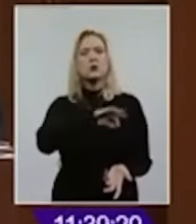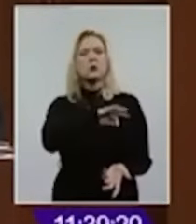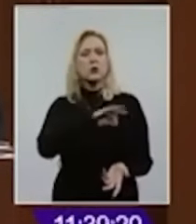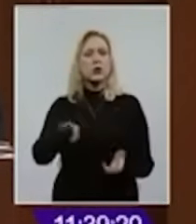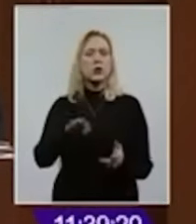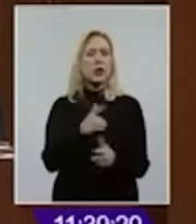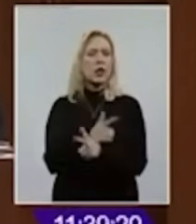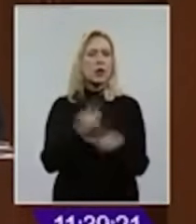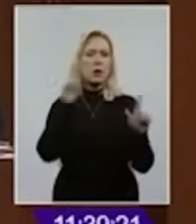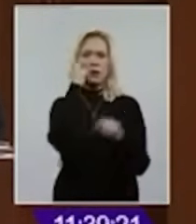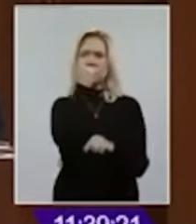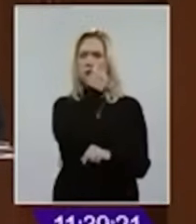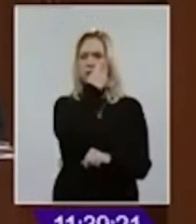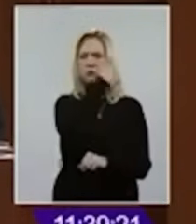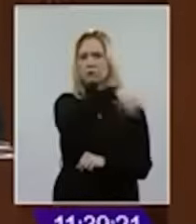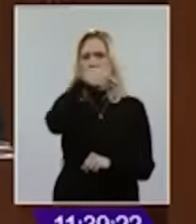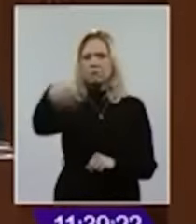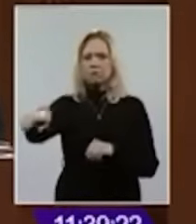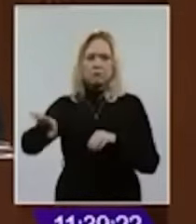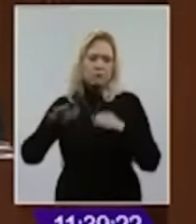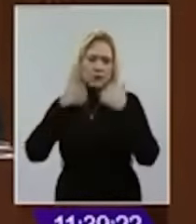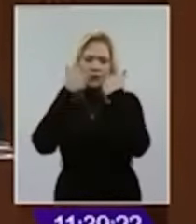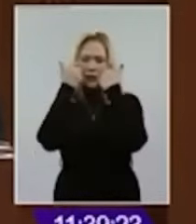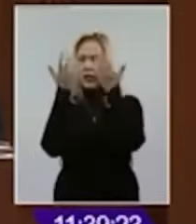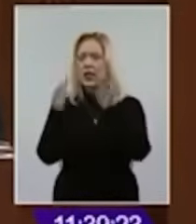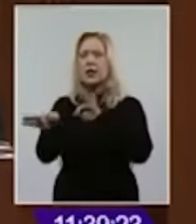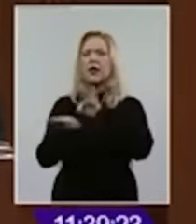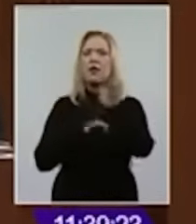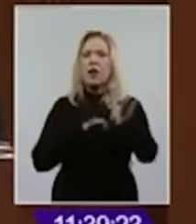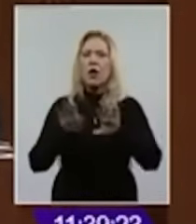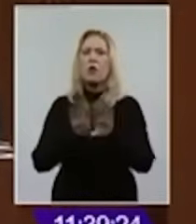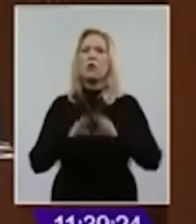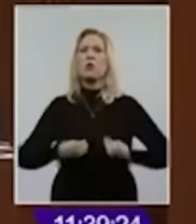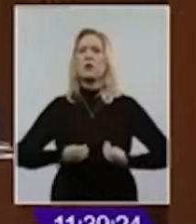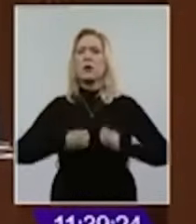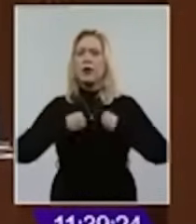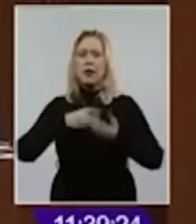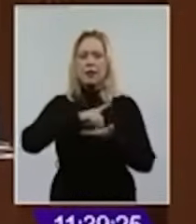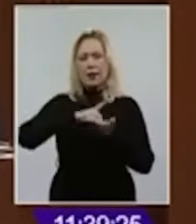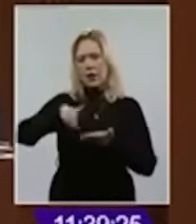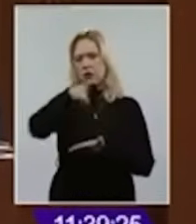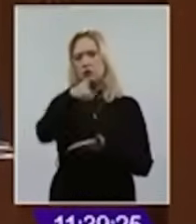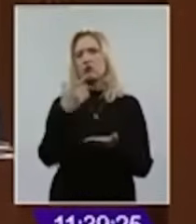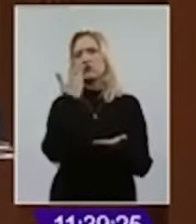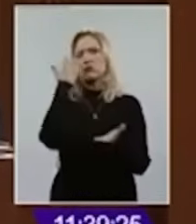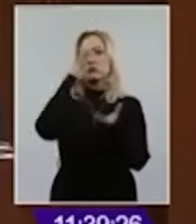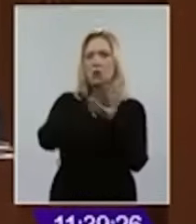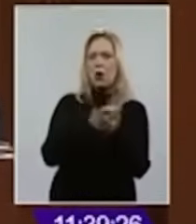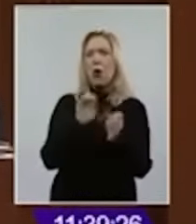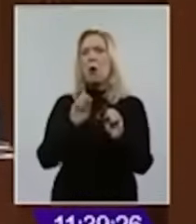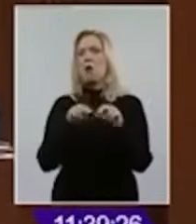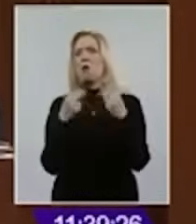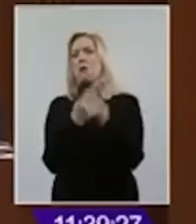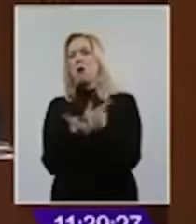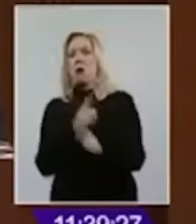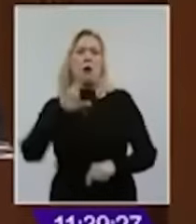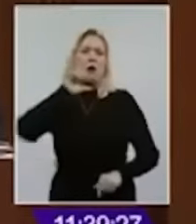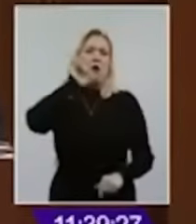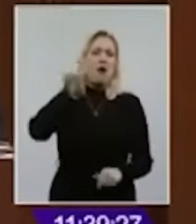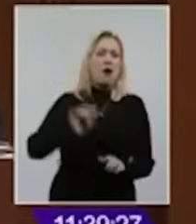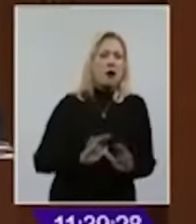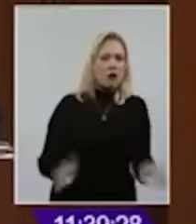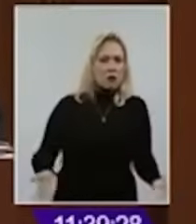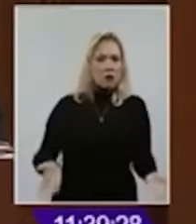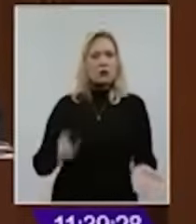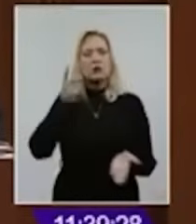la personalidad, de nuestro derecho a fundar una familia y a su diversidad, el derecho a la propiedad, a